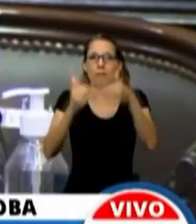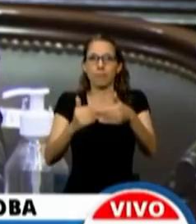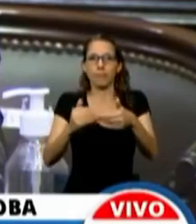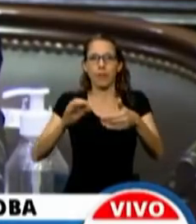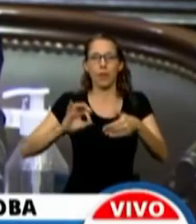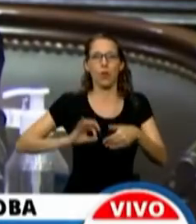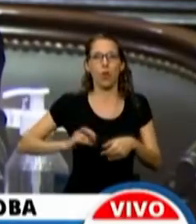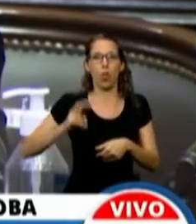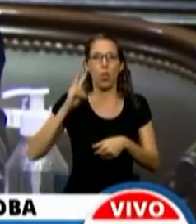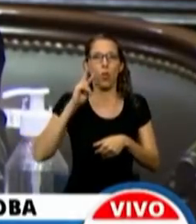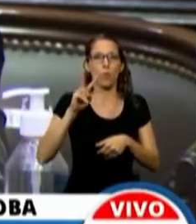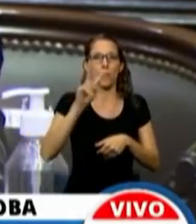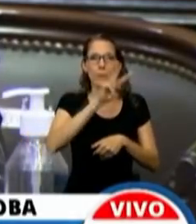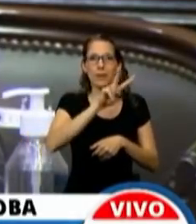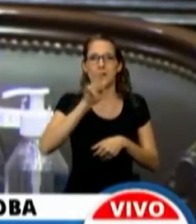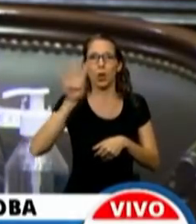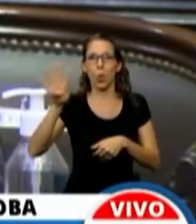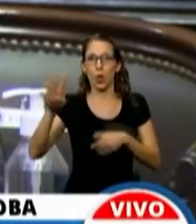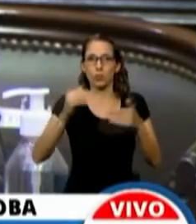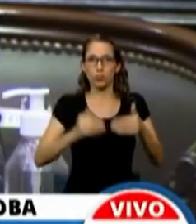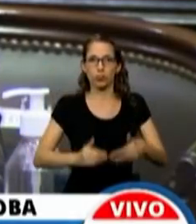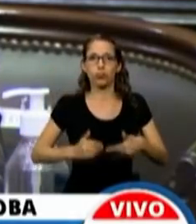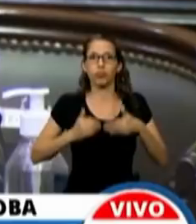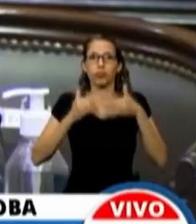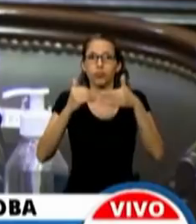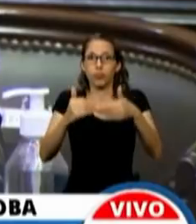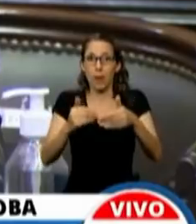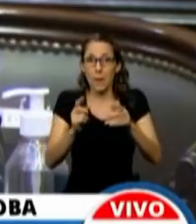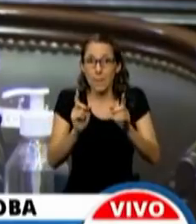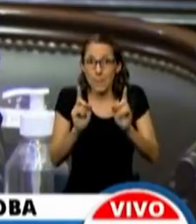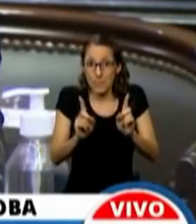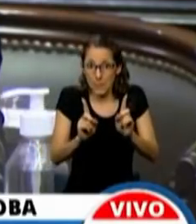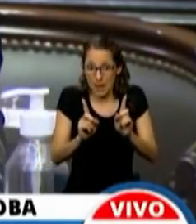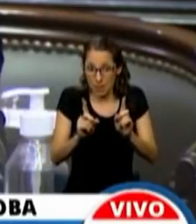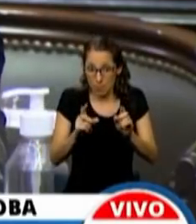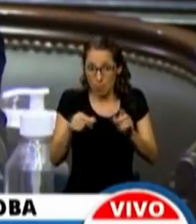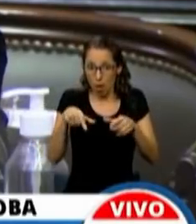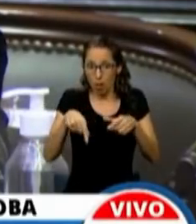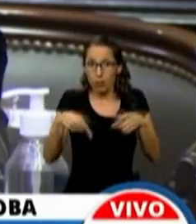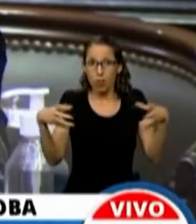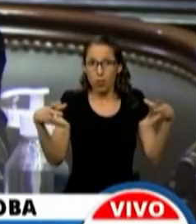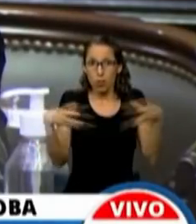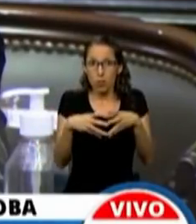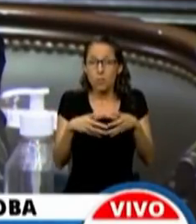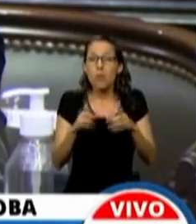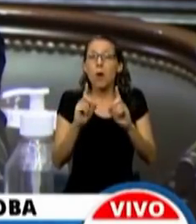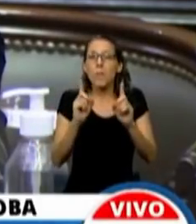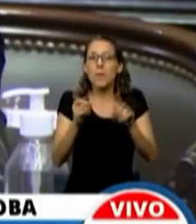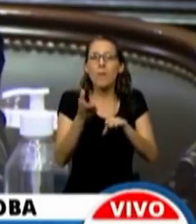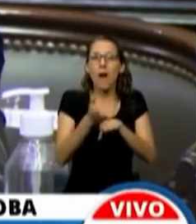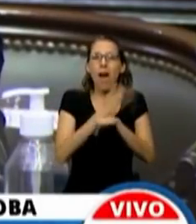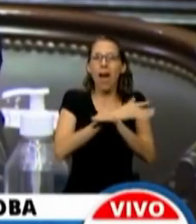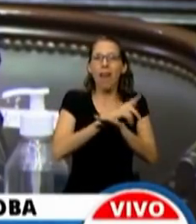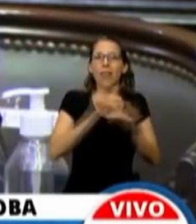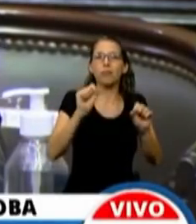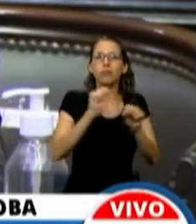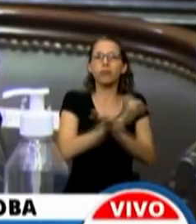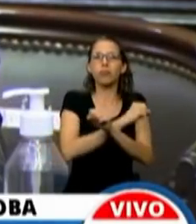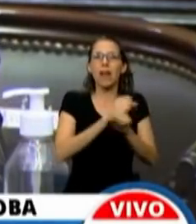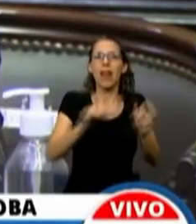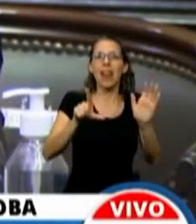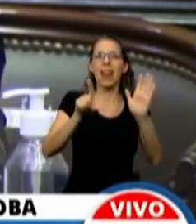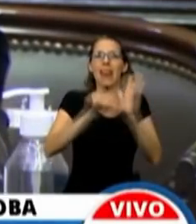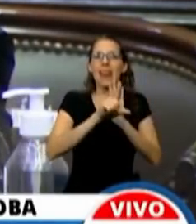con mi familia. Y después, al llegar aquí al exterior, bueno, al rato me